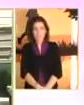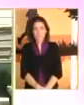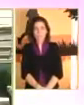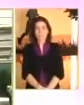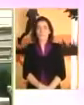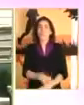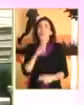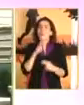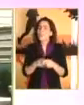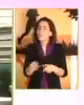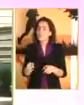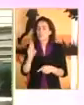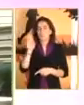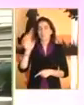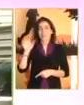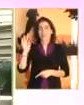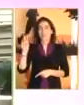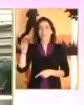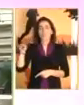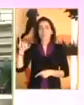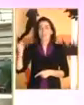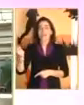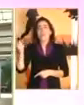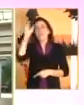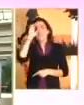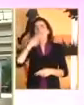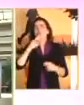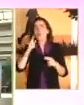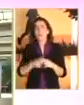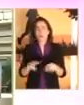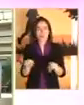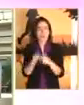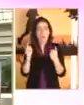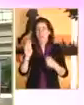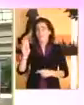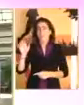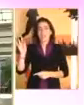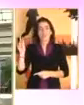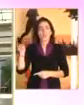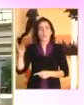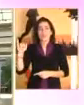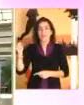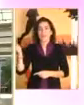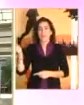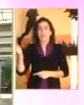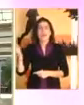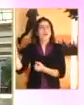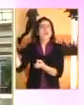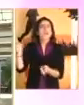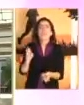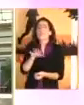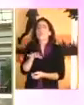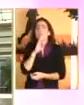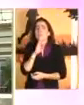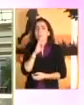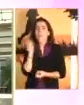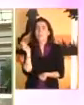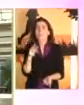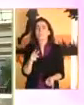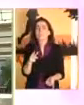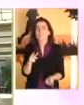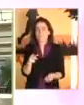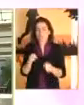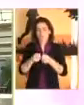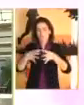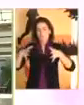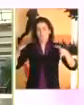¿Nombre de la planta? Petunia. ¿El nombre científico? También lo mismo, petunia. ¿Cuál es su procedencia? Está extendida